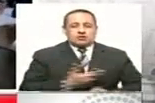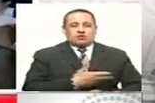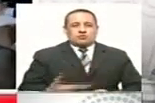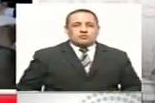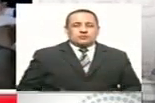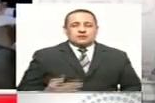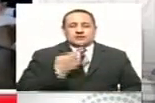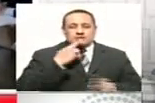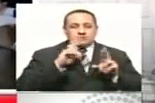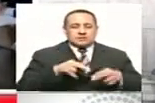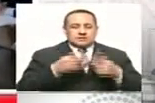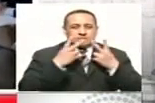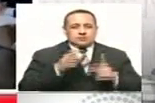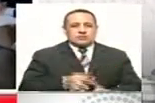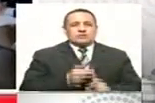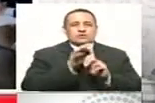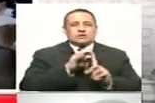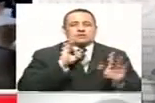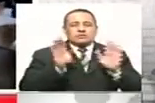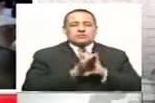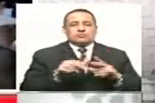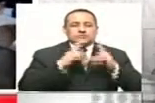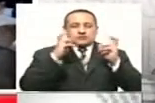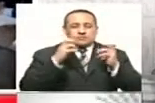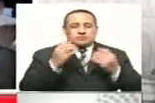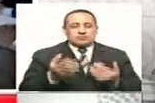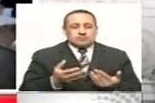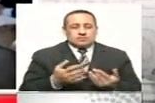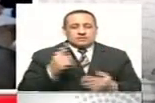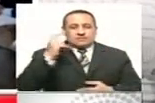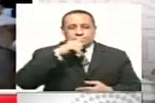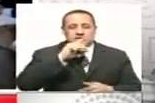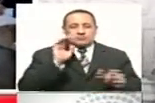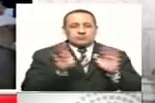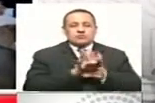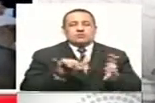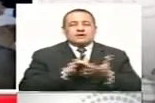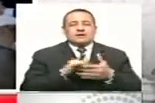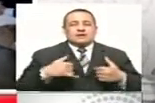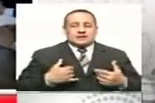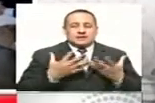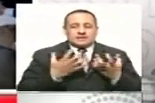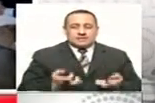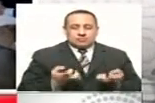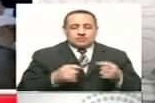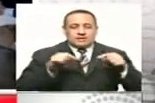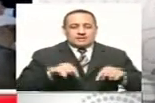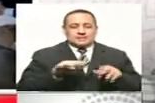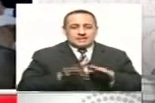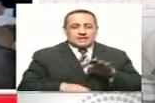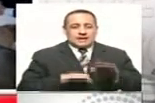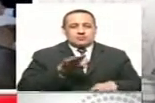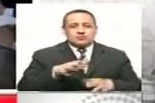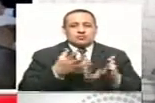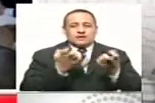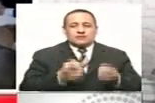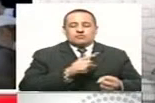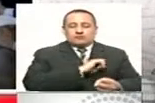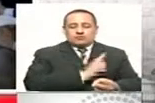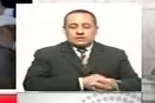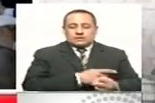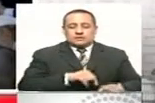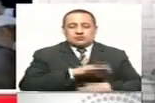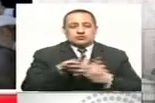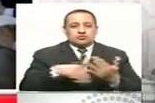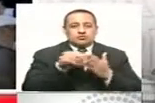resulta siendo una prioridad y es un tema muy sensible que pretendemos en esta etapa tratar de fortalecerlo.